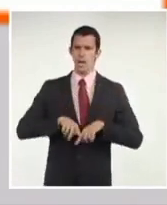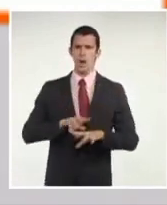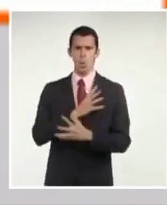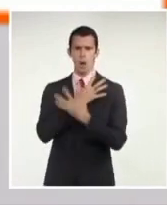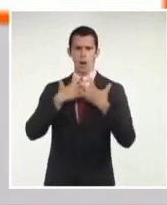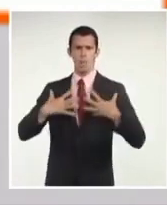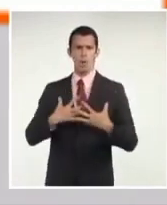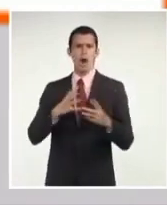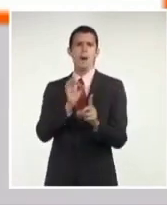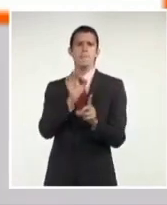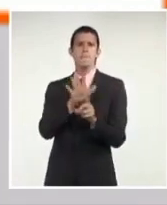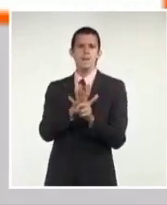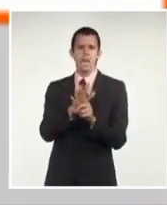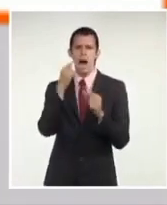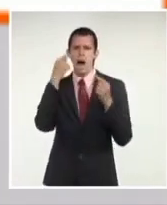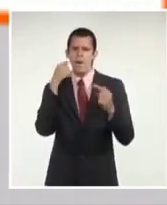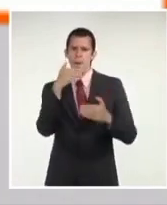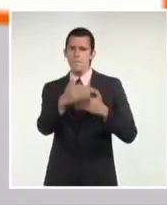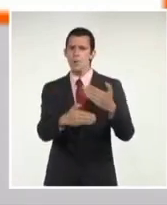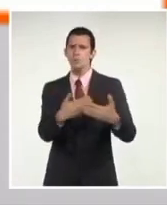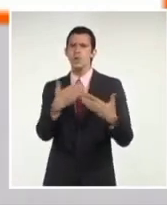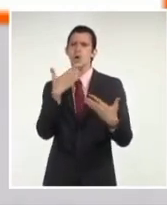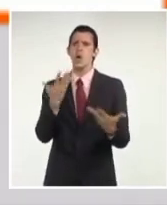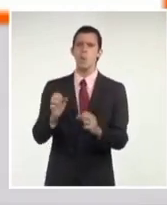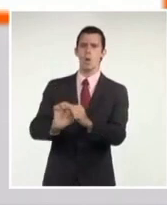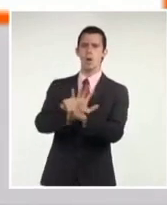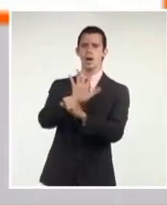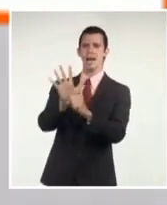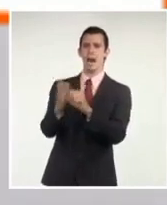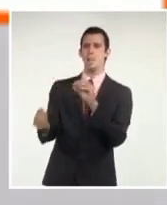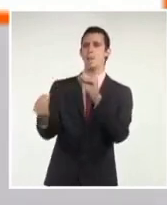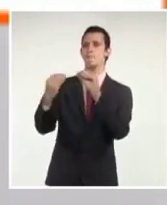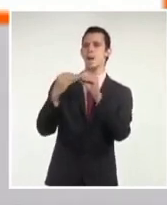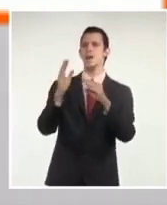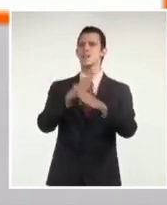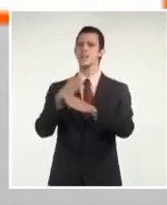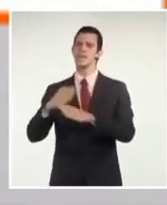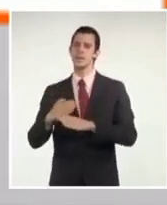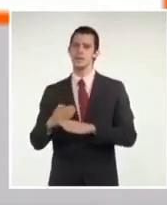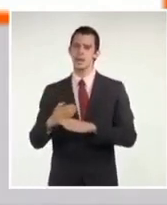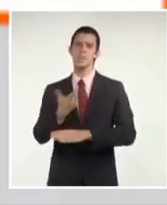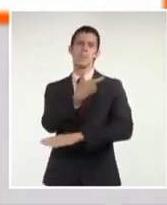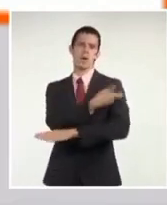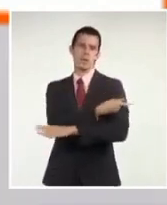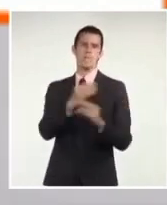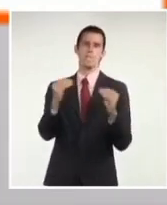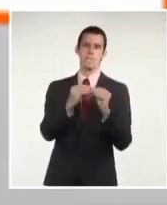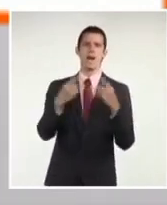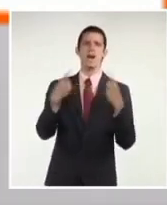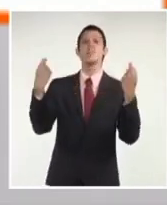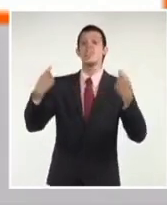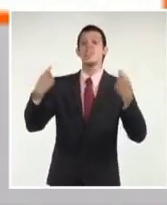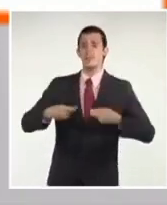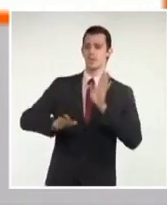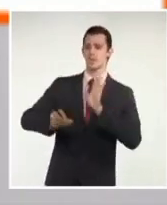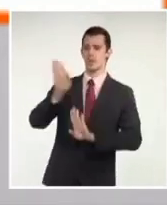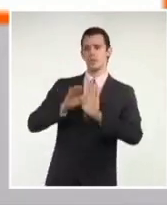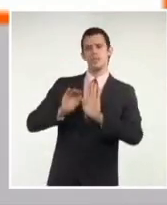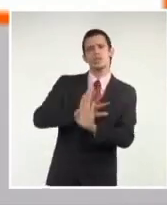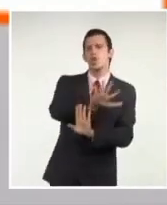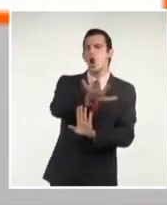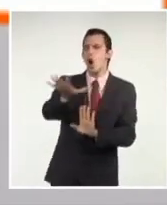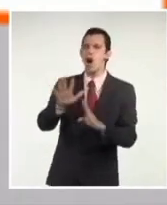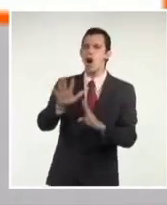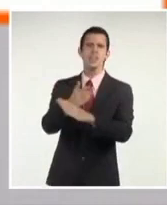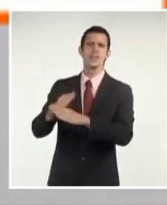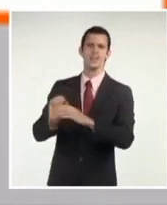mundial. Hay países que tienen muy desarrollado este tema, otros que envían sus muestras